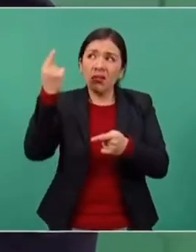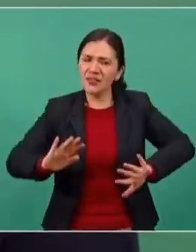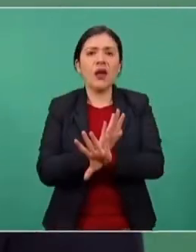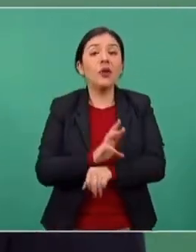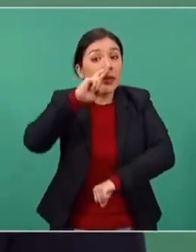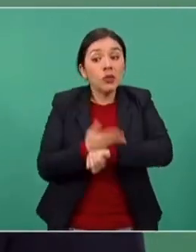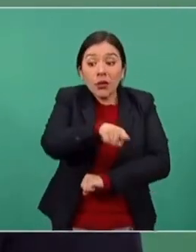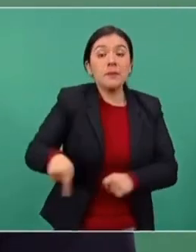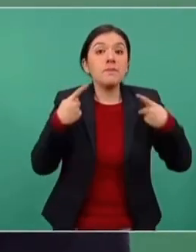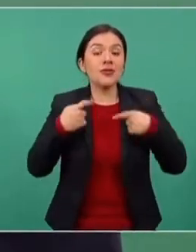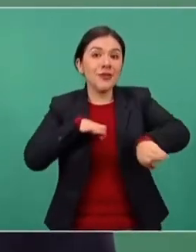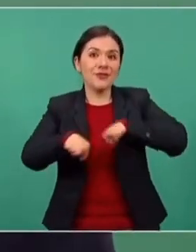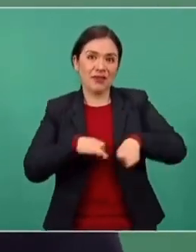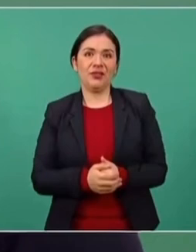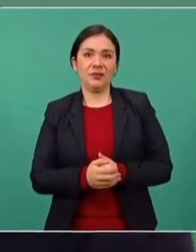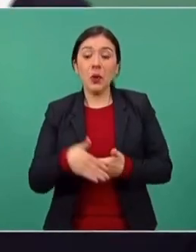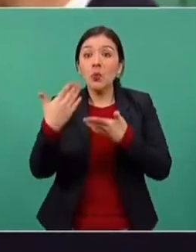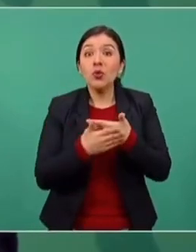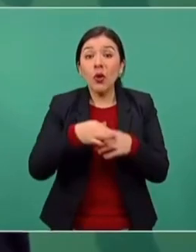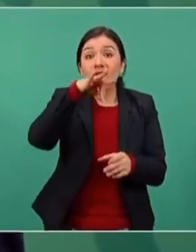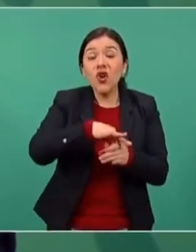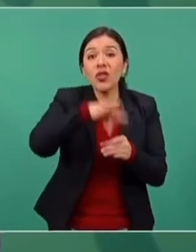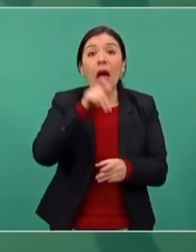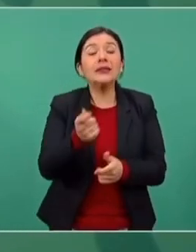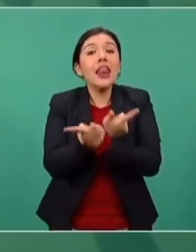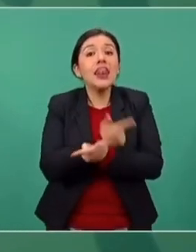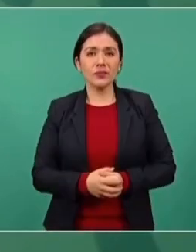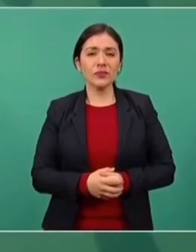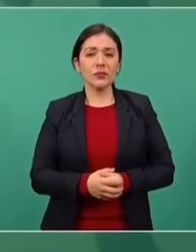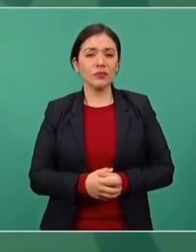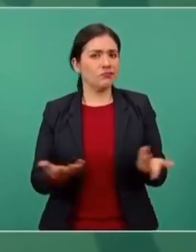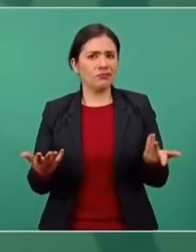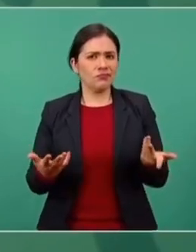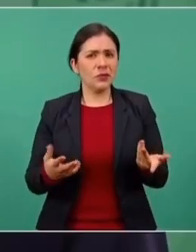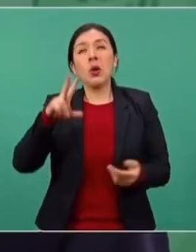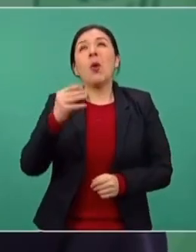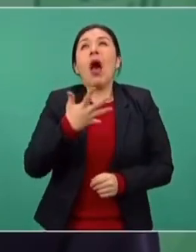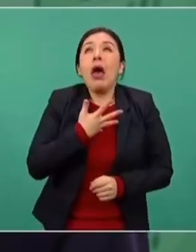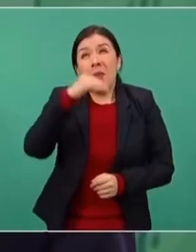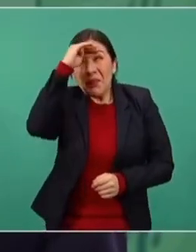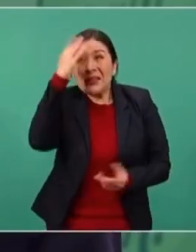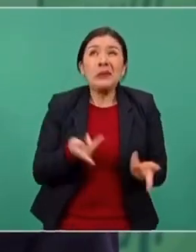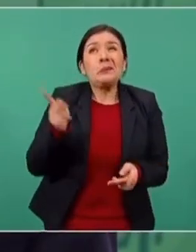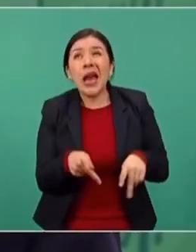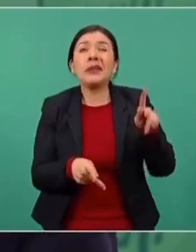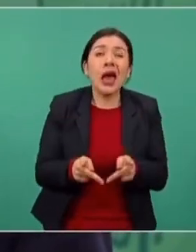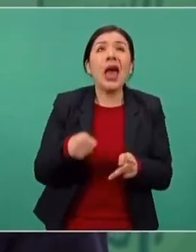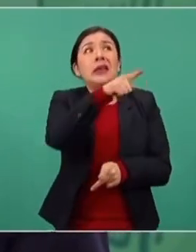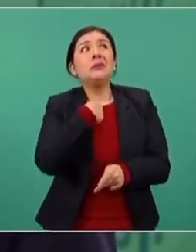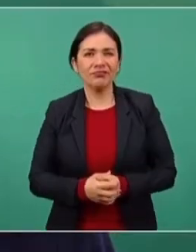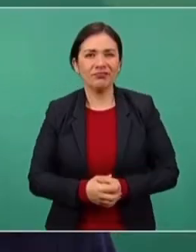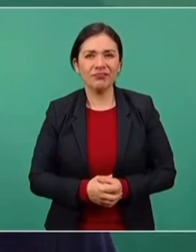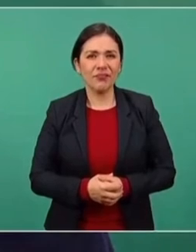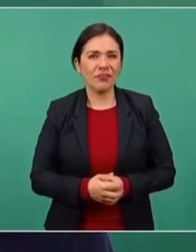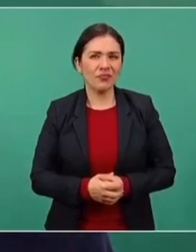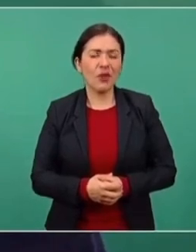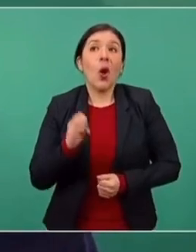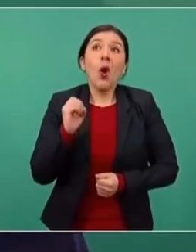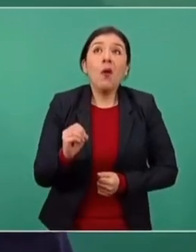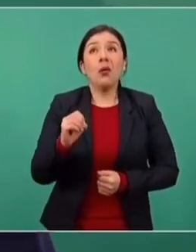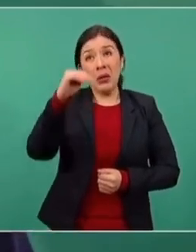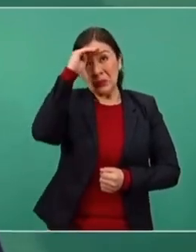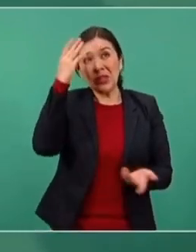cambio, porque se va a votar de manera libre y secreta, y nada de excusas de que es que me amenazaron, nada